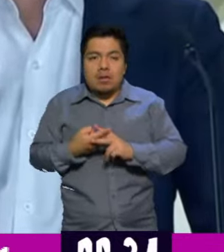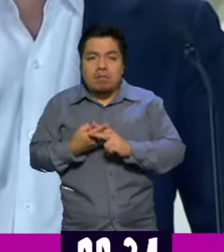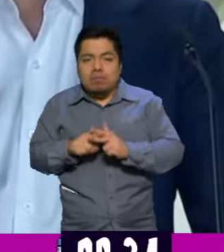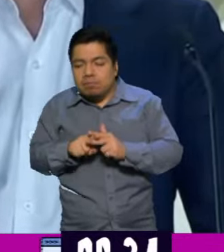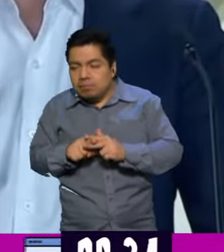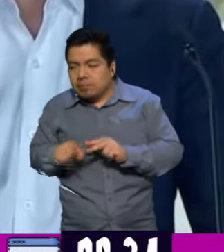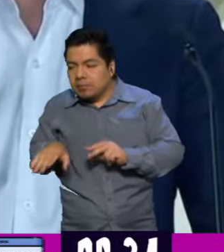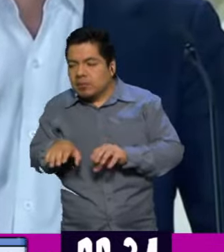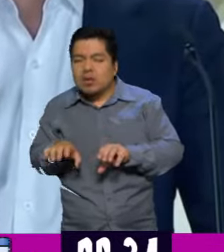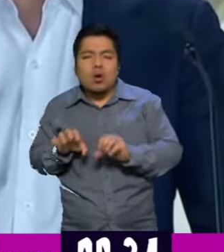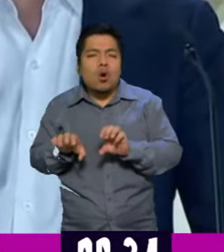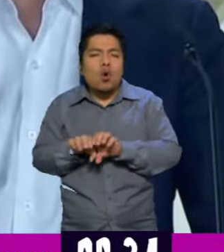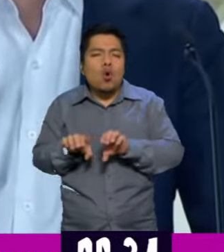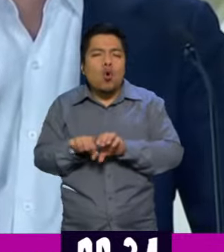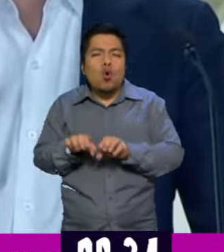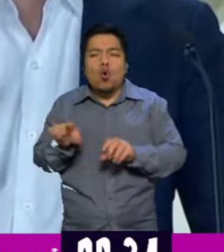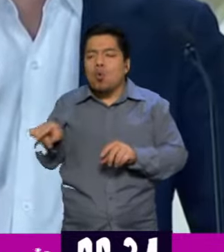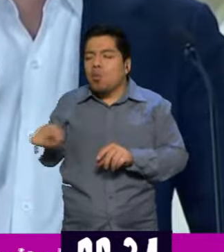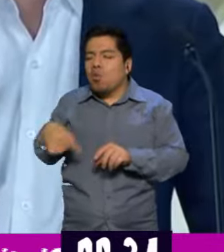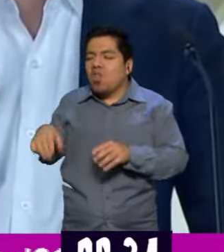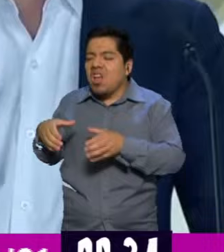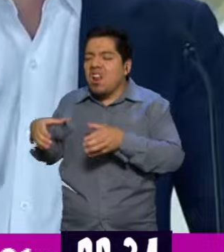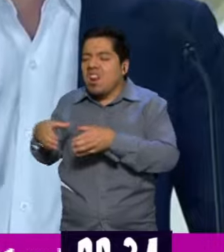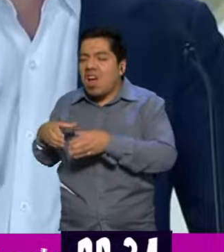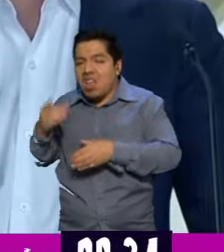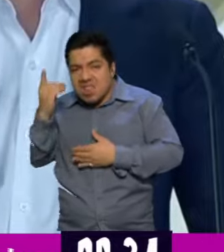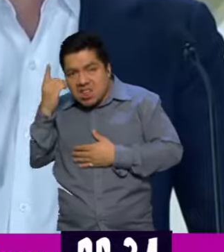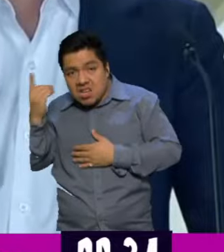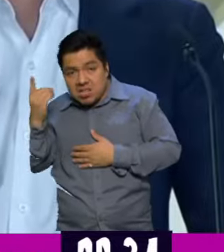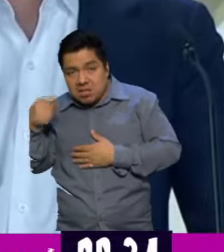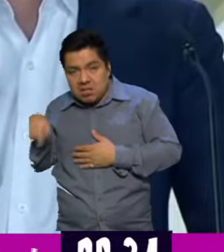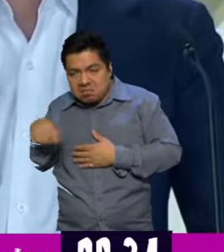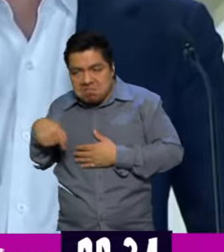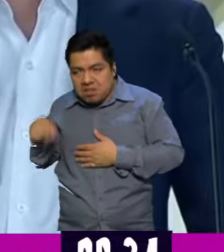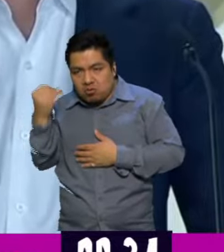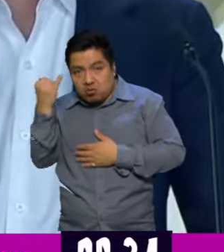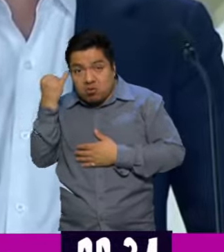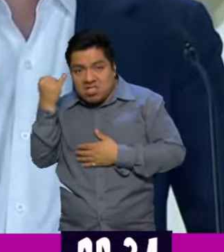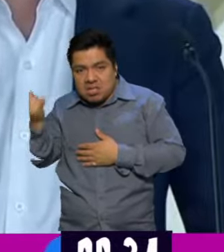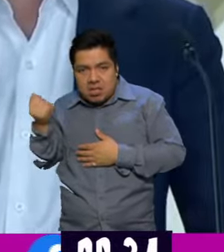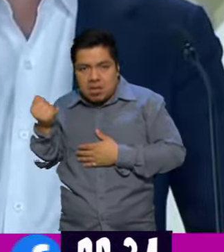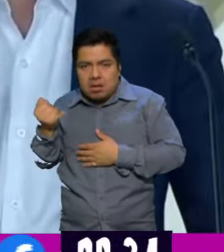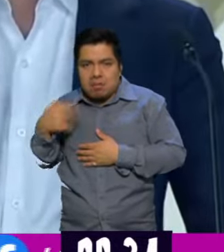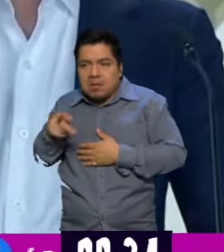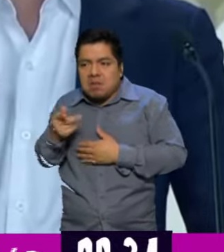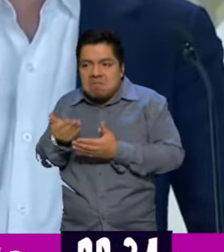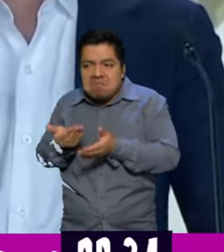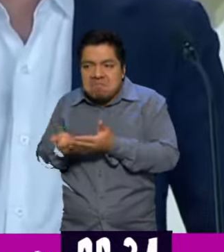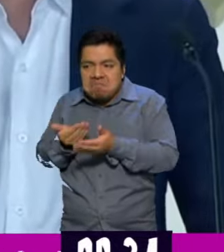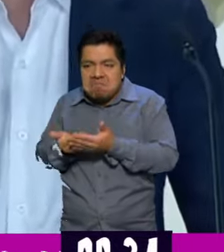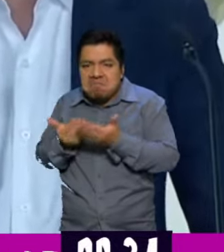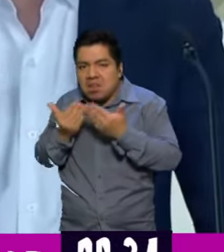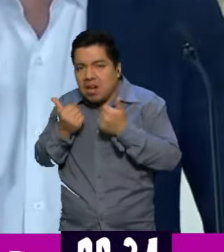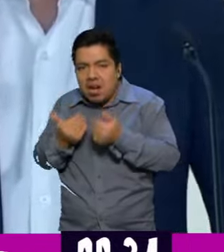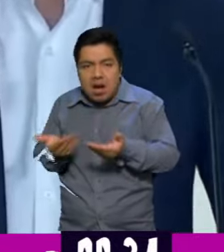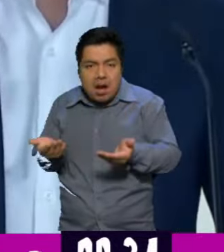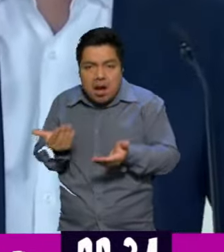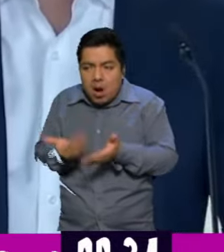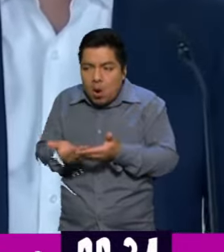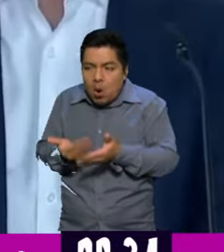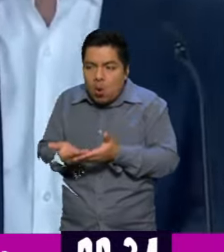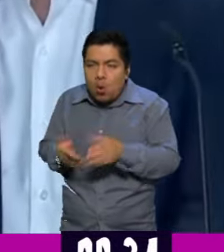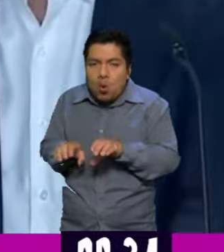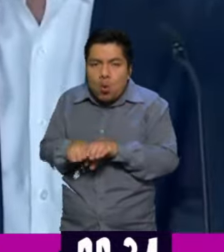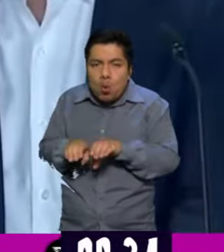bandera política de la oposición sin ningún fundamento. Y cómo coincide además, esto es muy importante